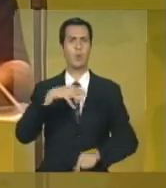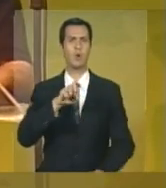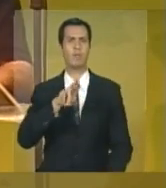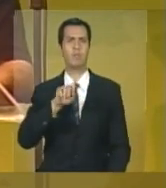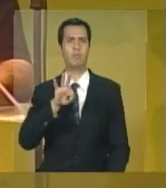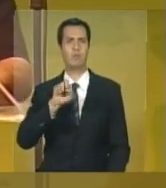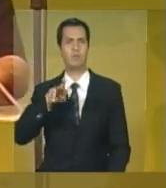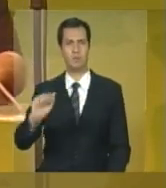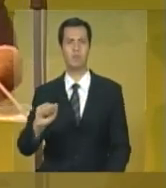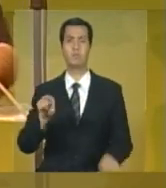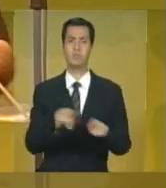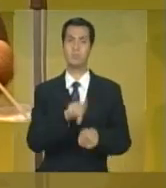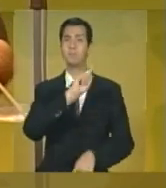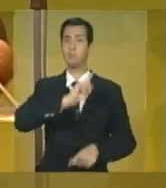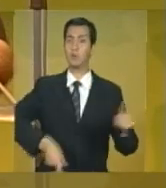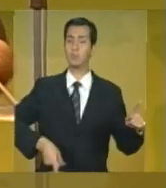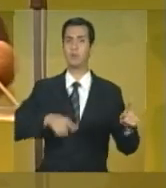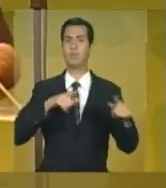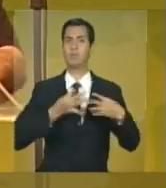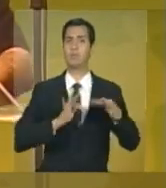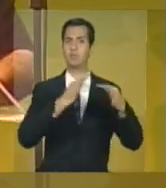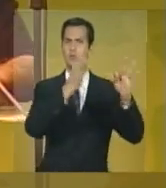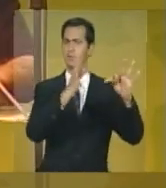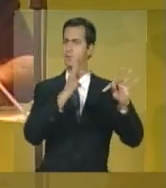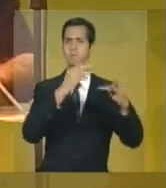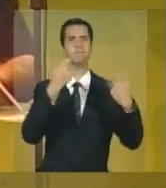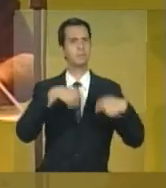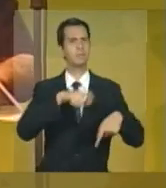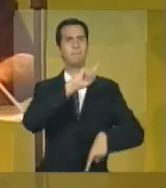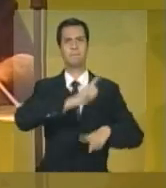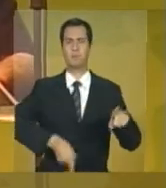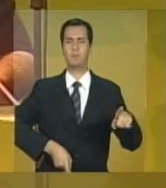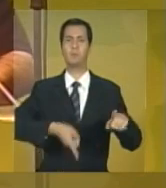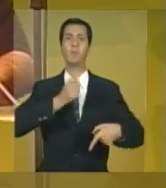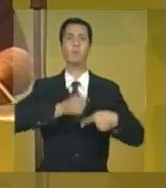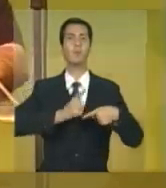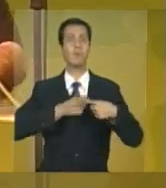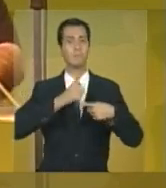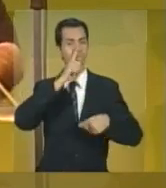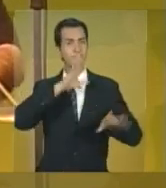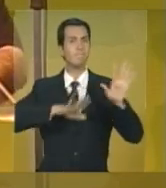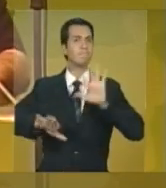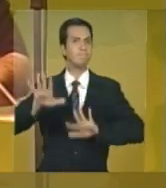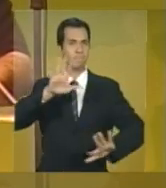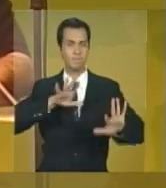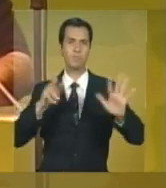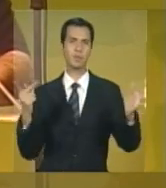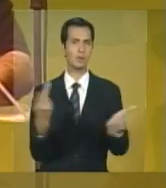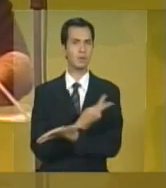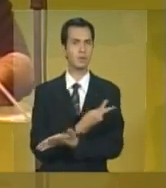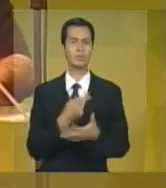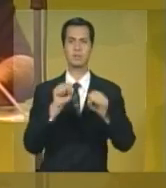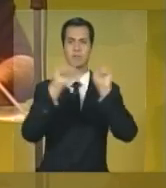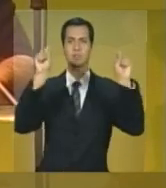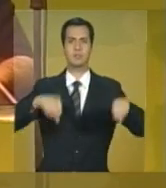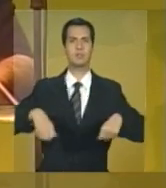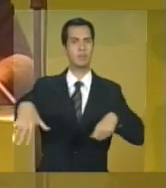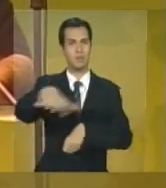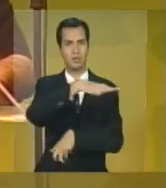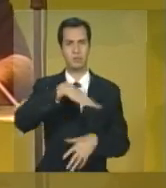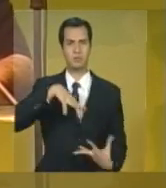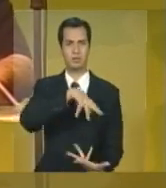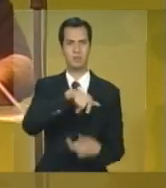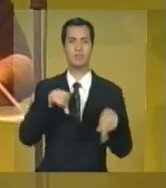prohibición de ir adelante con estas tecnologías que ponen en riesgo precisamente a nuestro sistema Tierra y